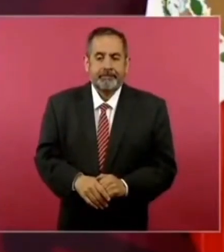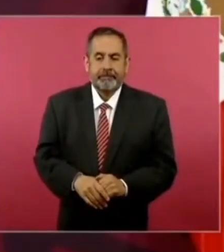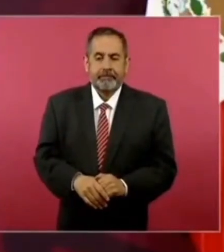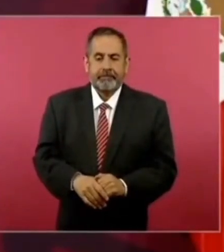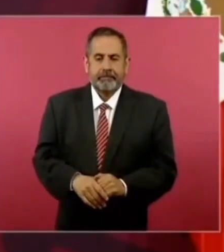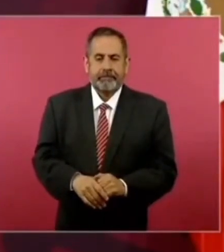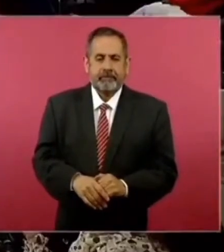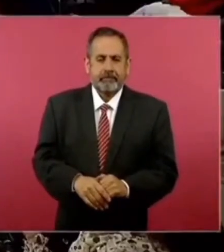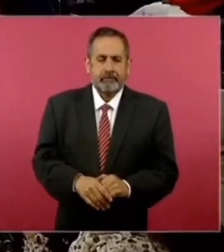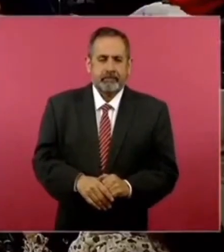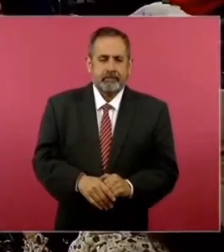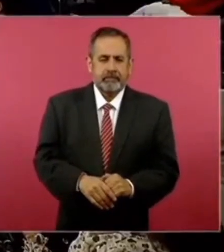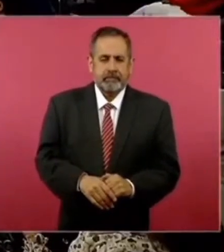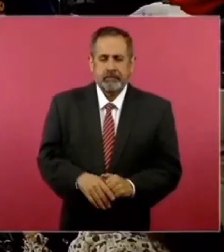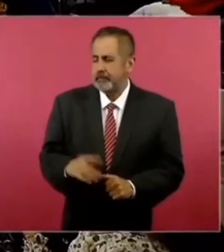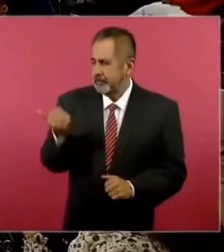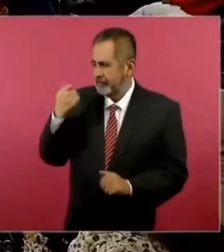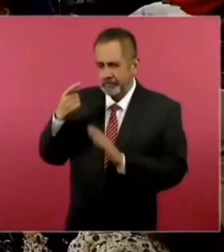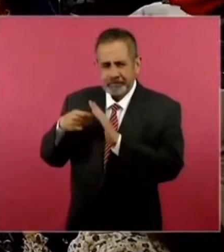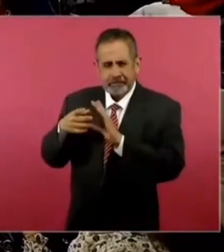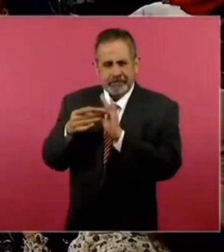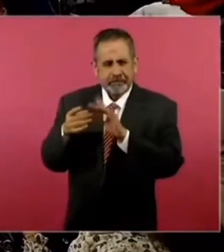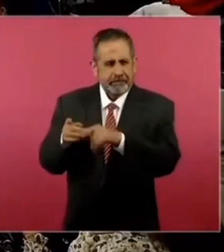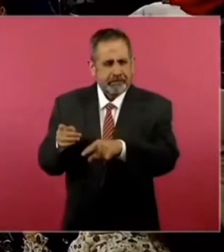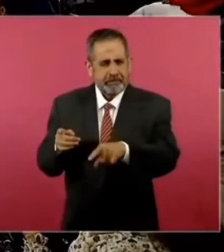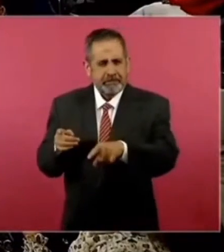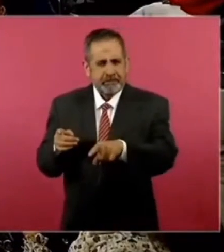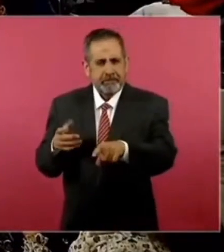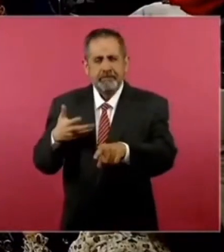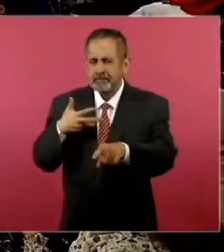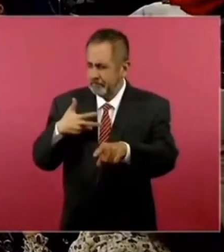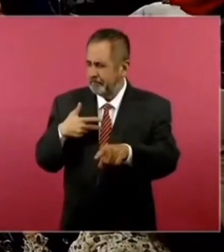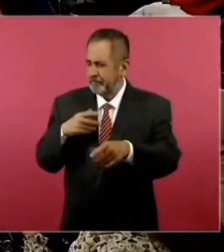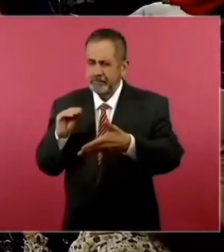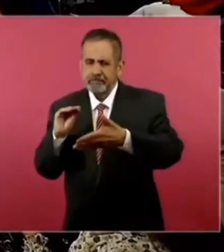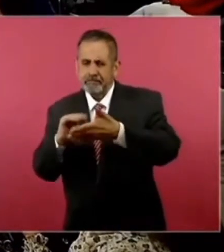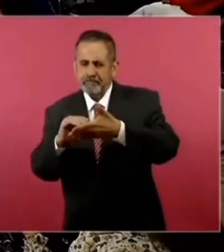A ver, algo de Miguel Hernández. Yo tengo algo.